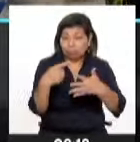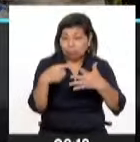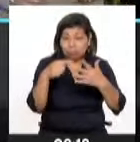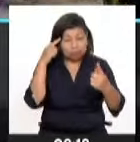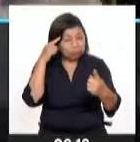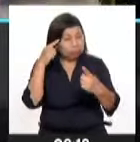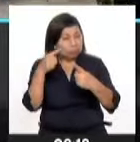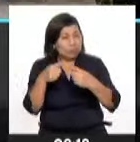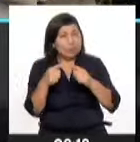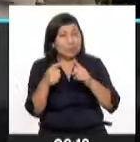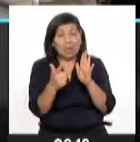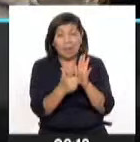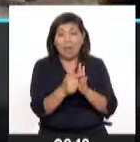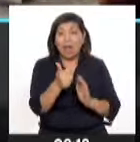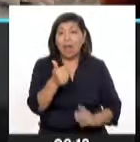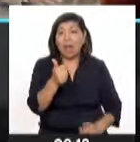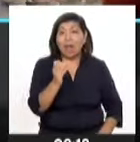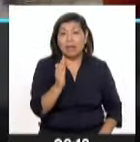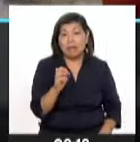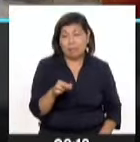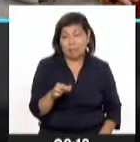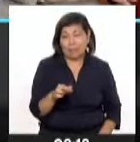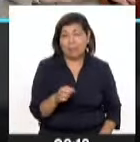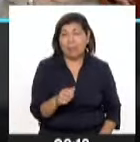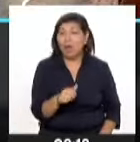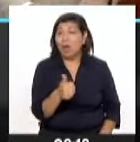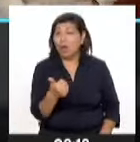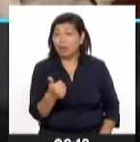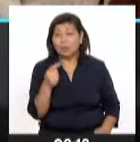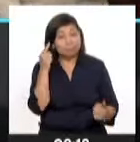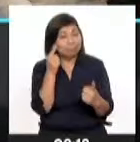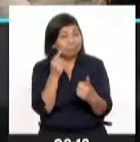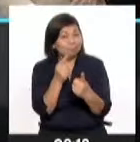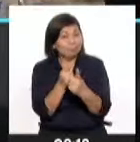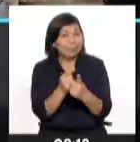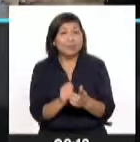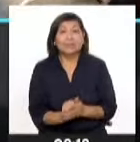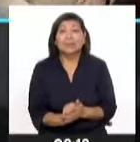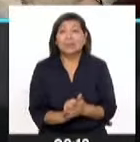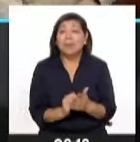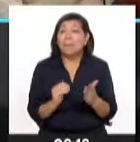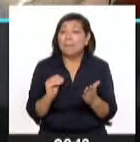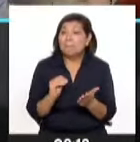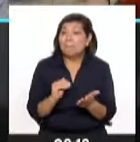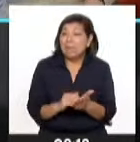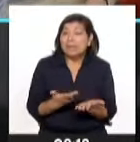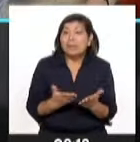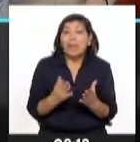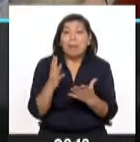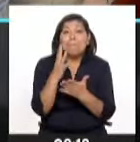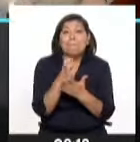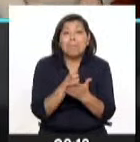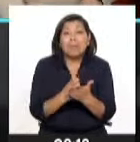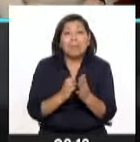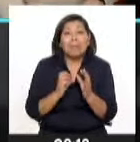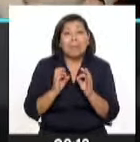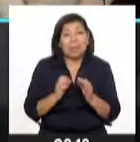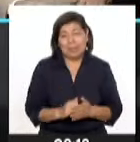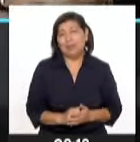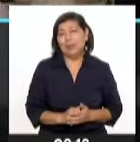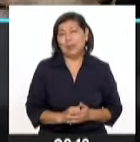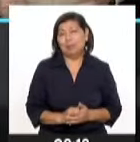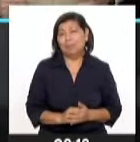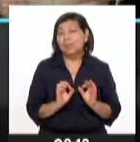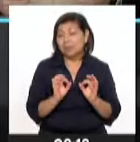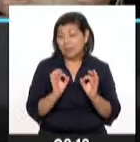objetivos, mientras que la ley de AFPs está orientada a otros objetivos. La ley de AFP está más orientada a reducir el riesgo, de tal manera que